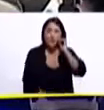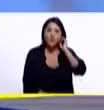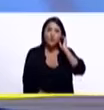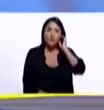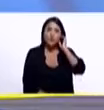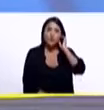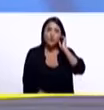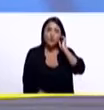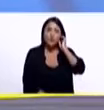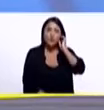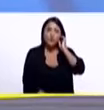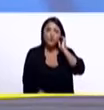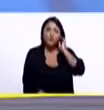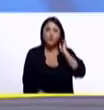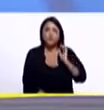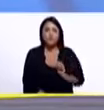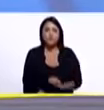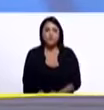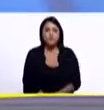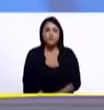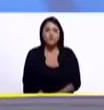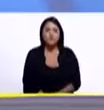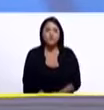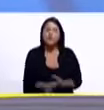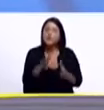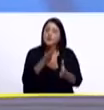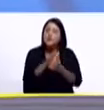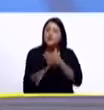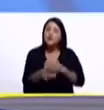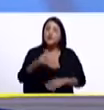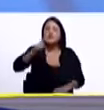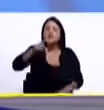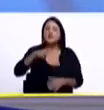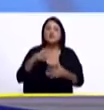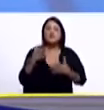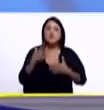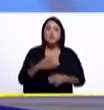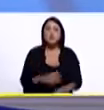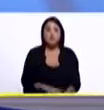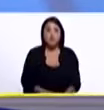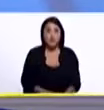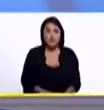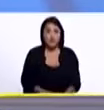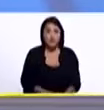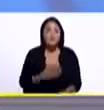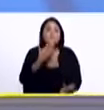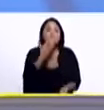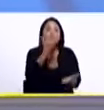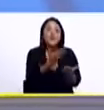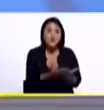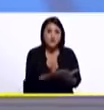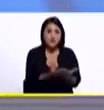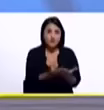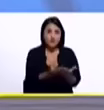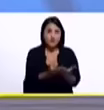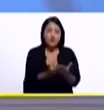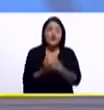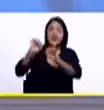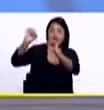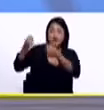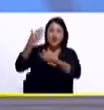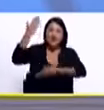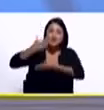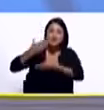nos cita aquí, es la necesidad de lograr, pedir, solicitar el levantamiento